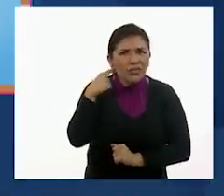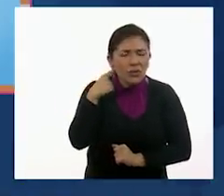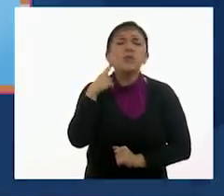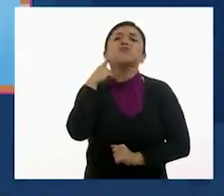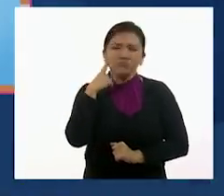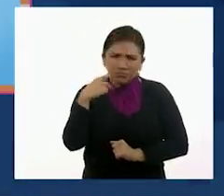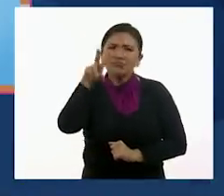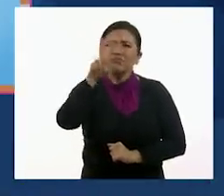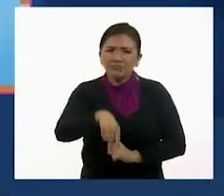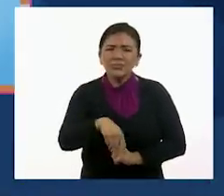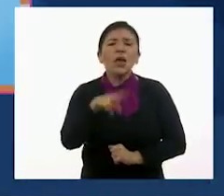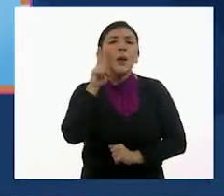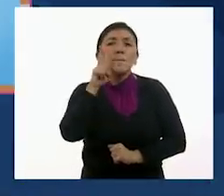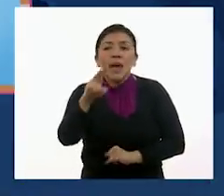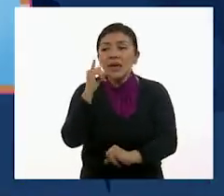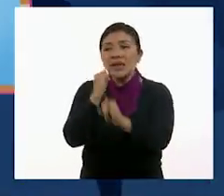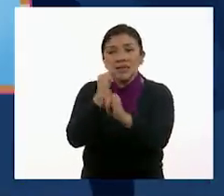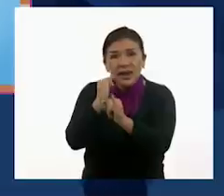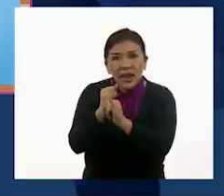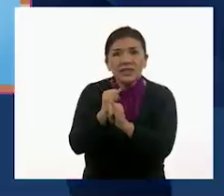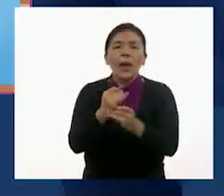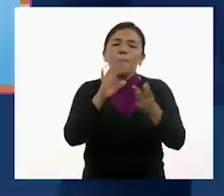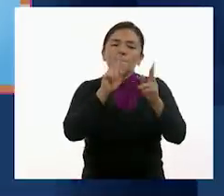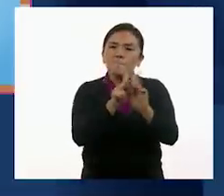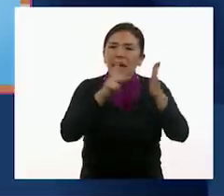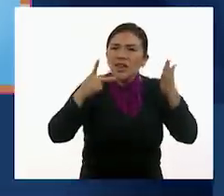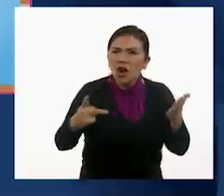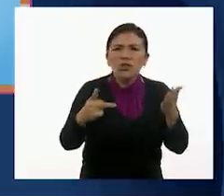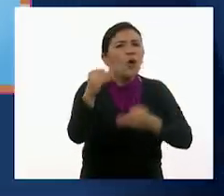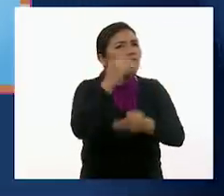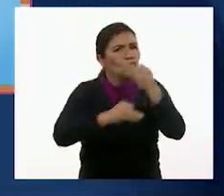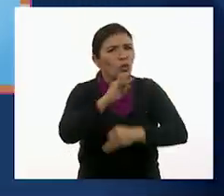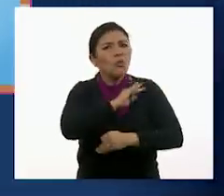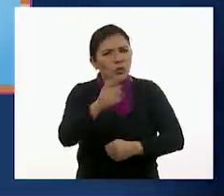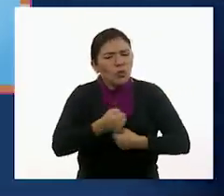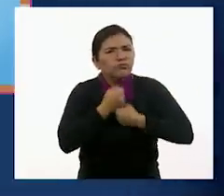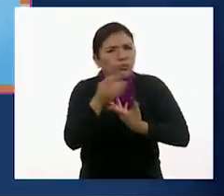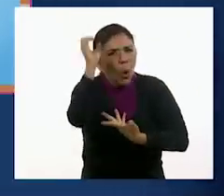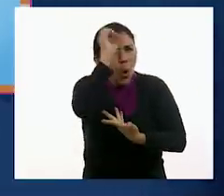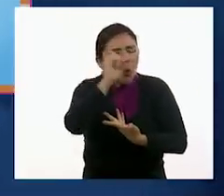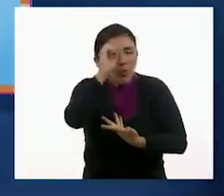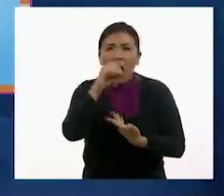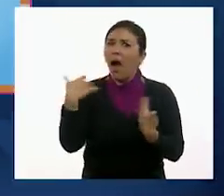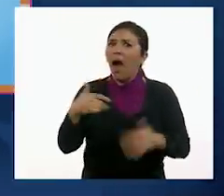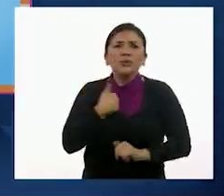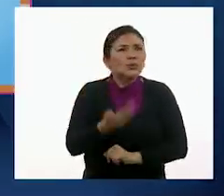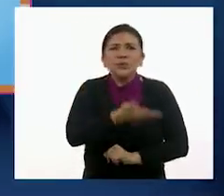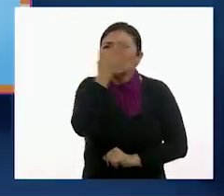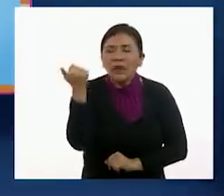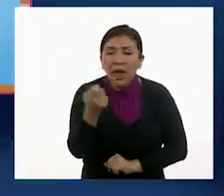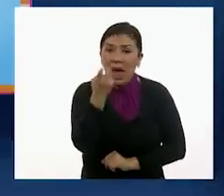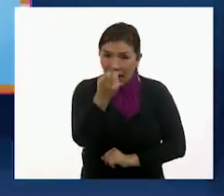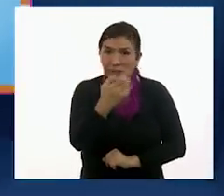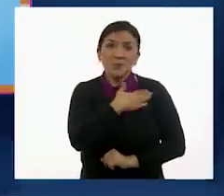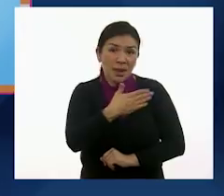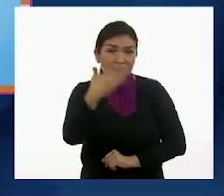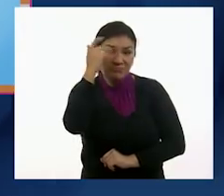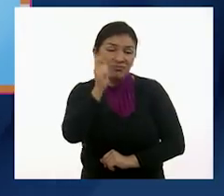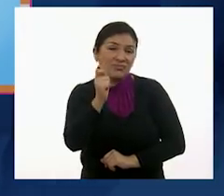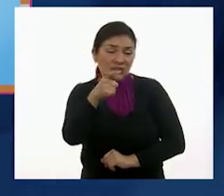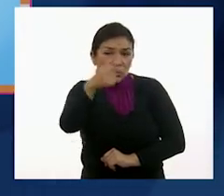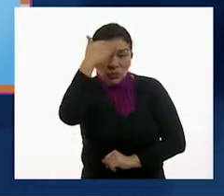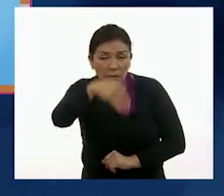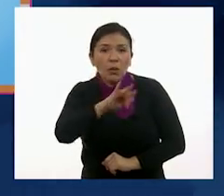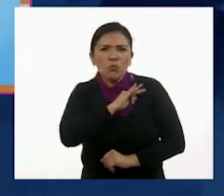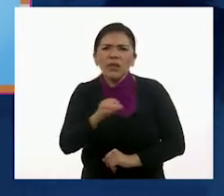Sí. ¿Y de lo que, ves en internet y lees en el periódico también? ¡Órale! ¡Eso no lo sabía! Y es bueno saberlo, porque también puedes